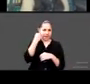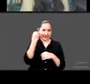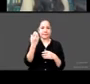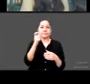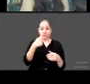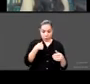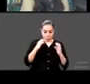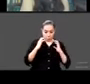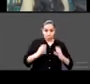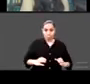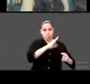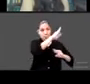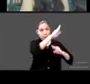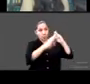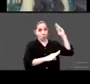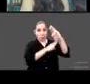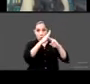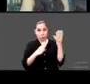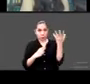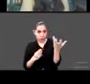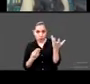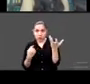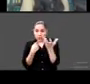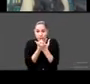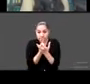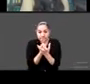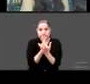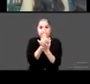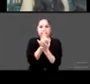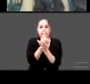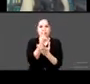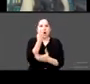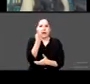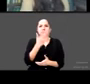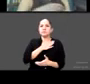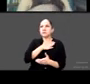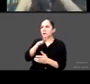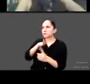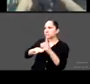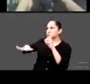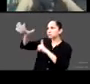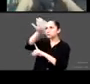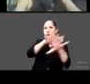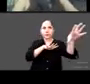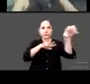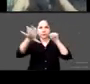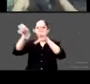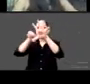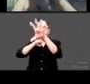tanto, conocemos, entendemos y juzgamos desde nuestra corporeidad. Significa que no tenemos cuerpo, somos